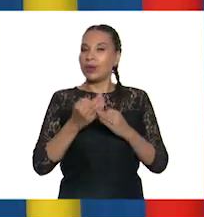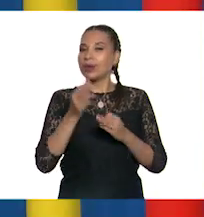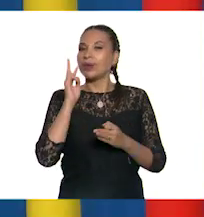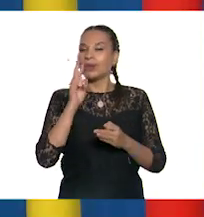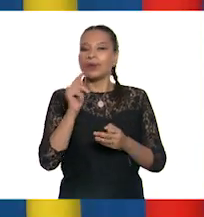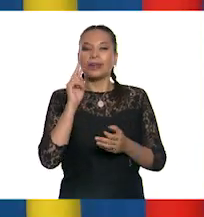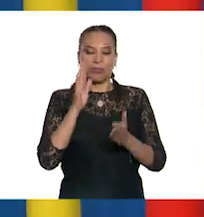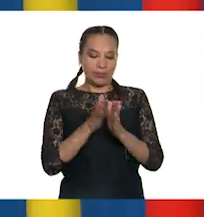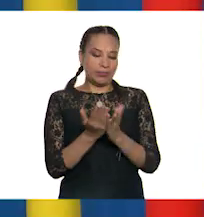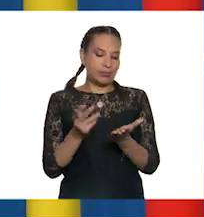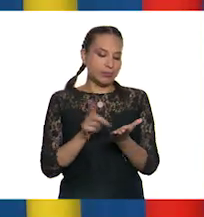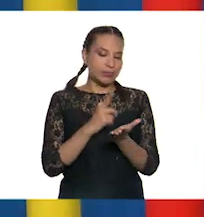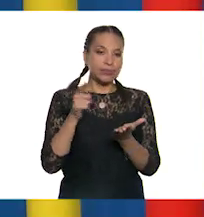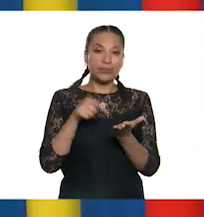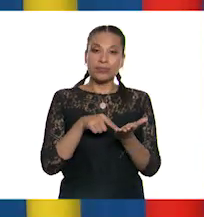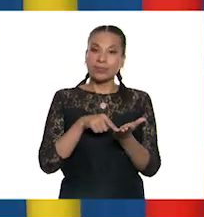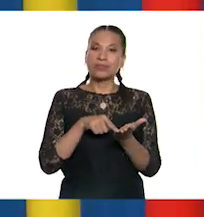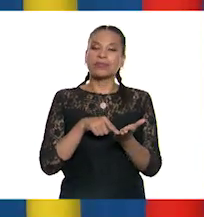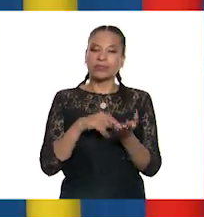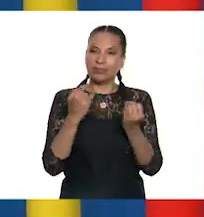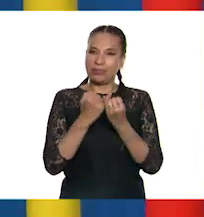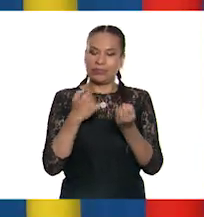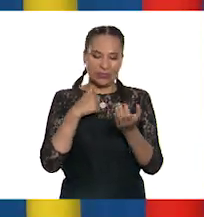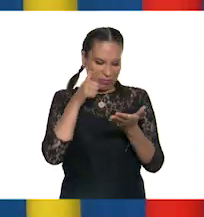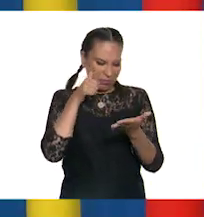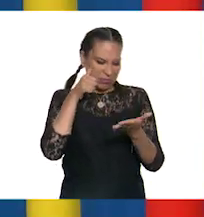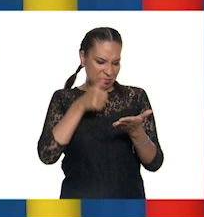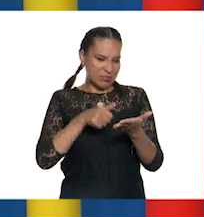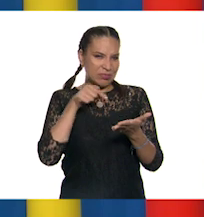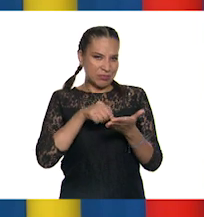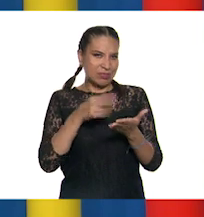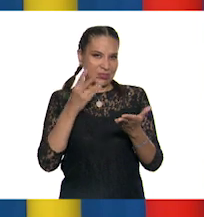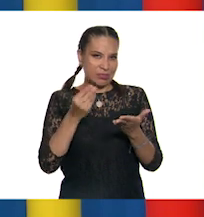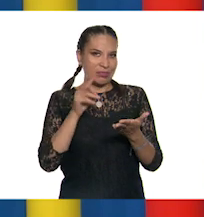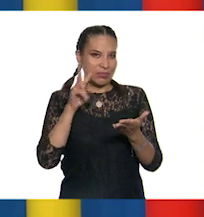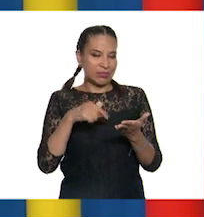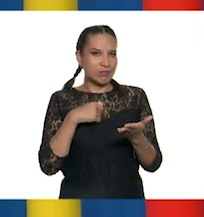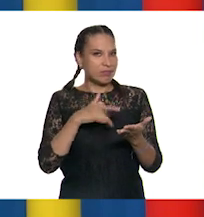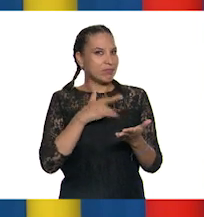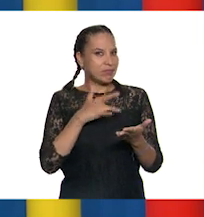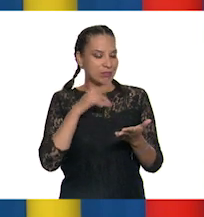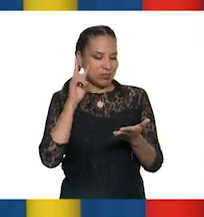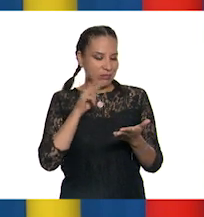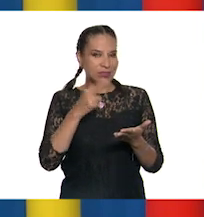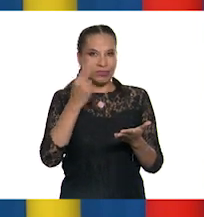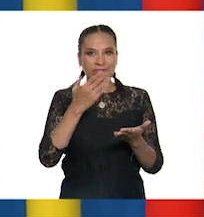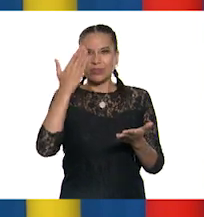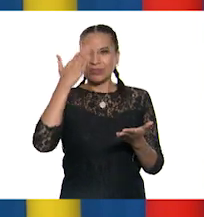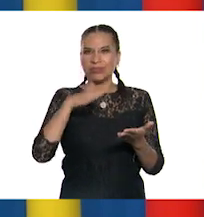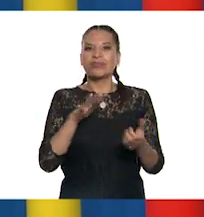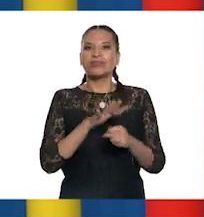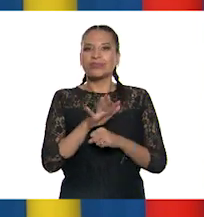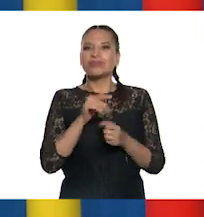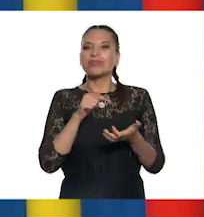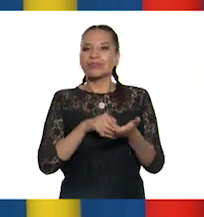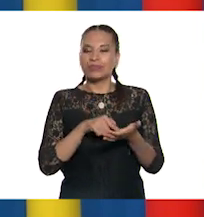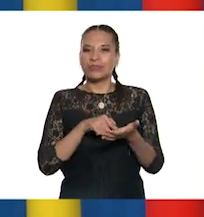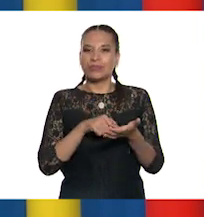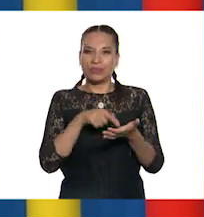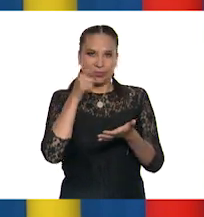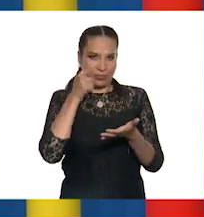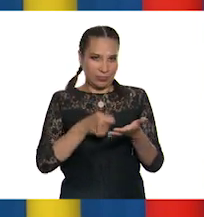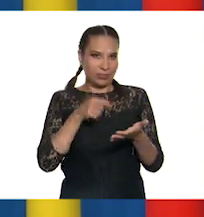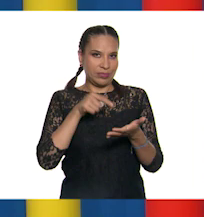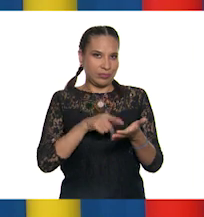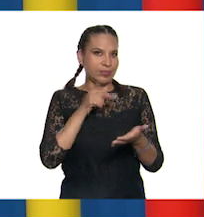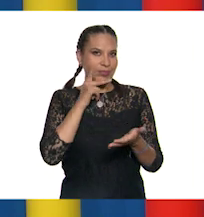a consultar en el diccionario, porque a mí también me llamó mucho la atención y la verdad es que necesitamos saber exactamente el